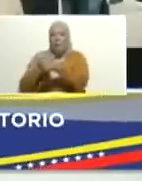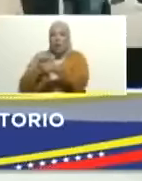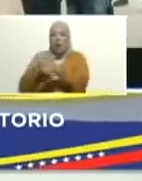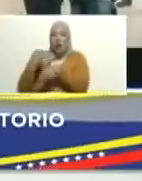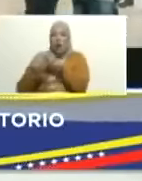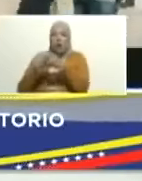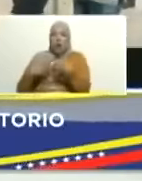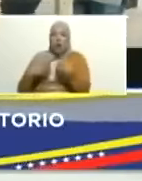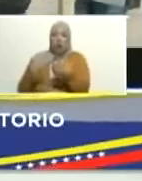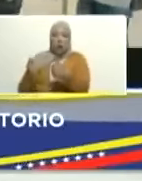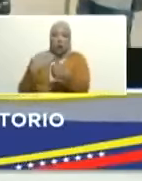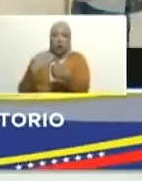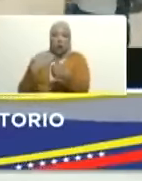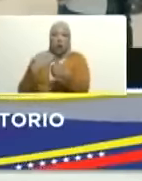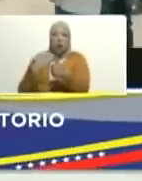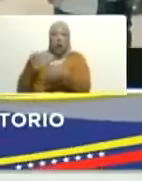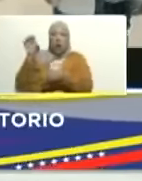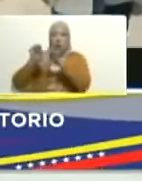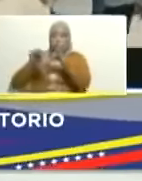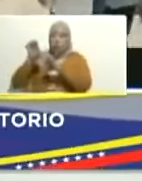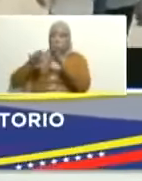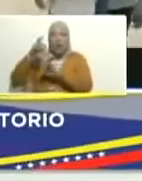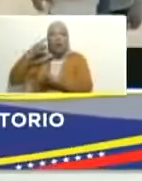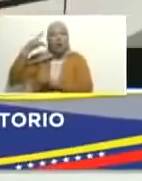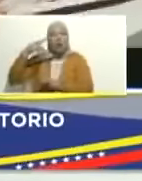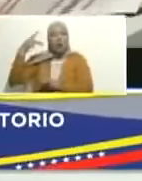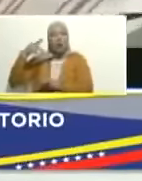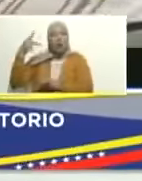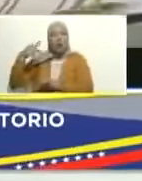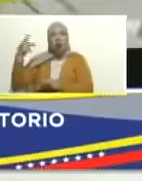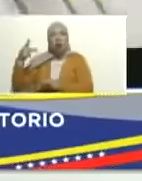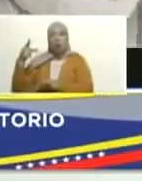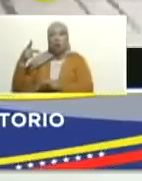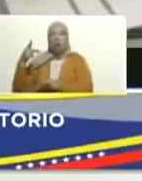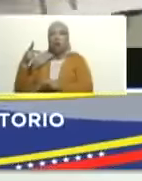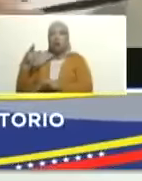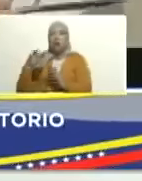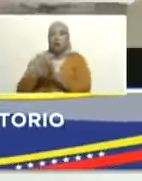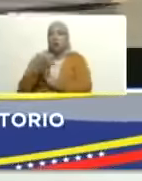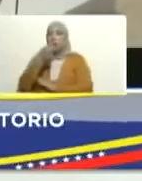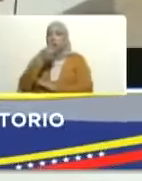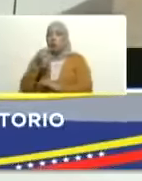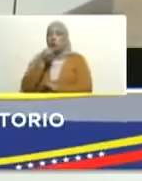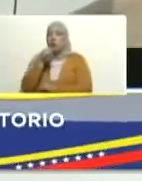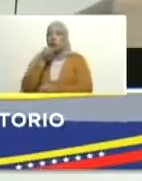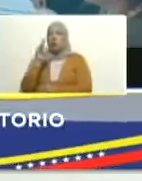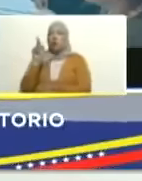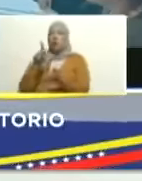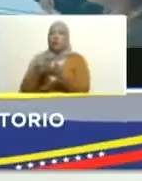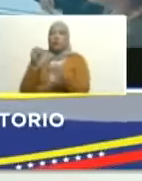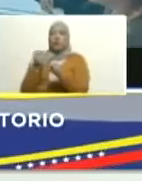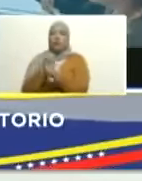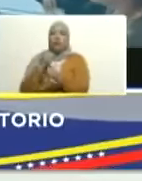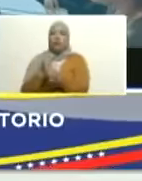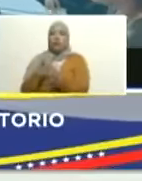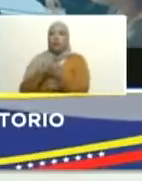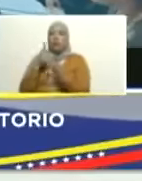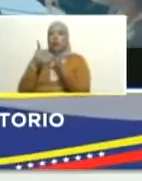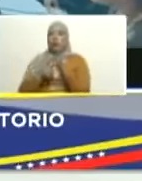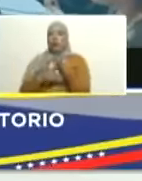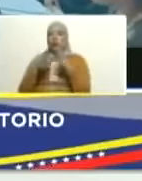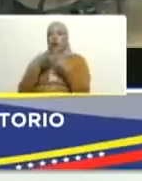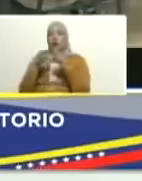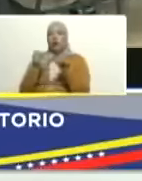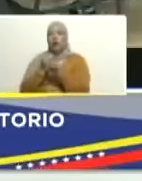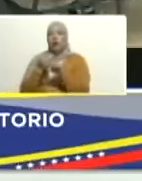están. Se les está haciendo un chequeo psicosocial. Y bueno, se le va a aportar en el plan Vuelta a la Patria todo